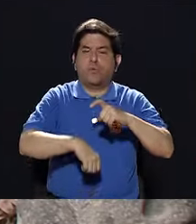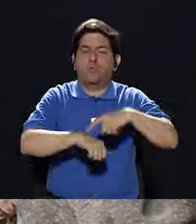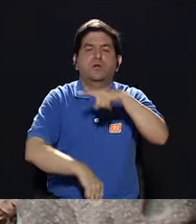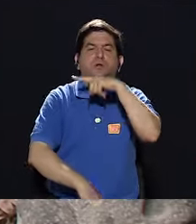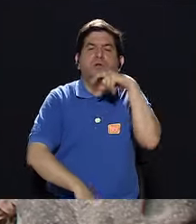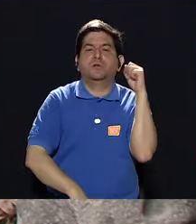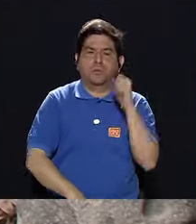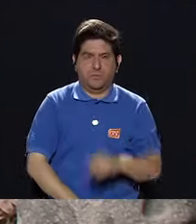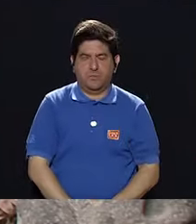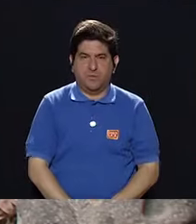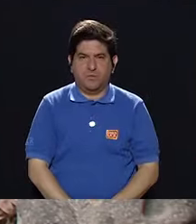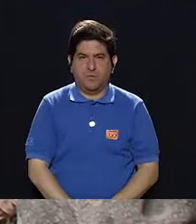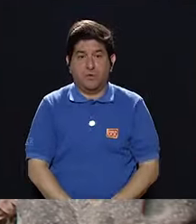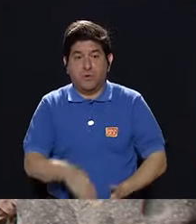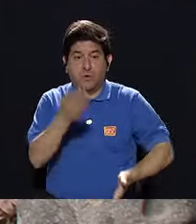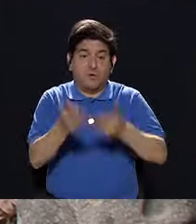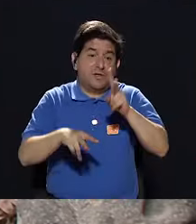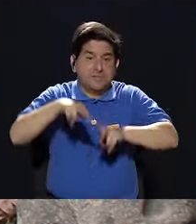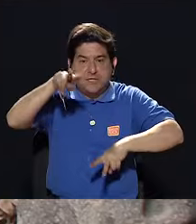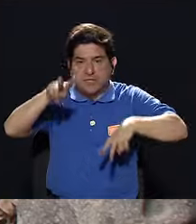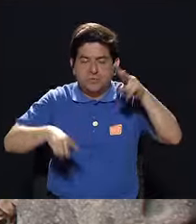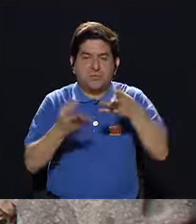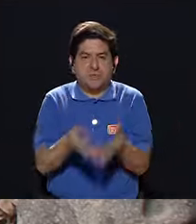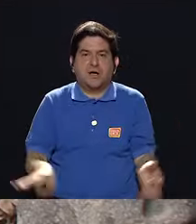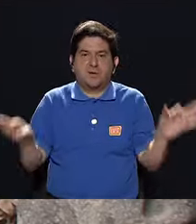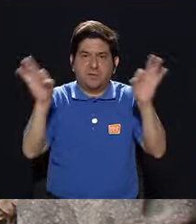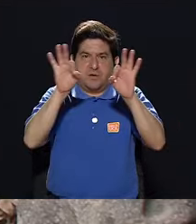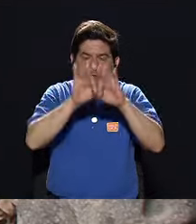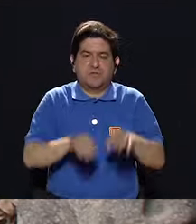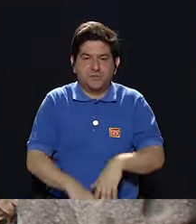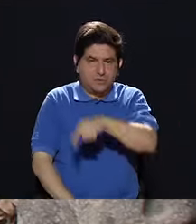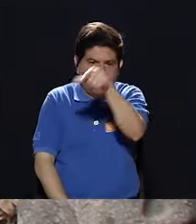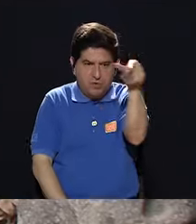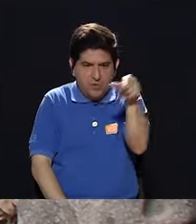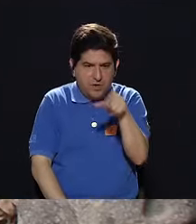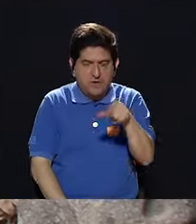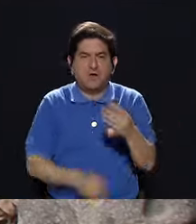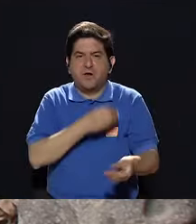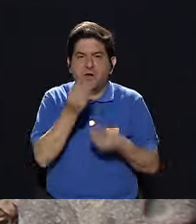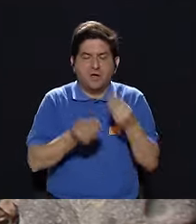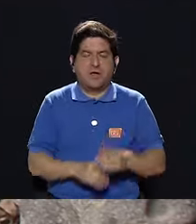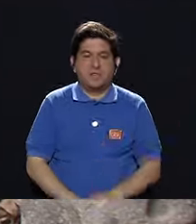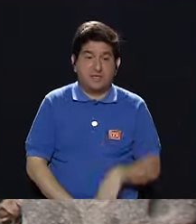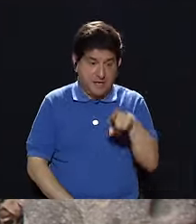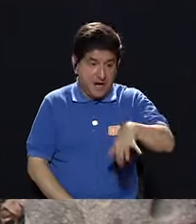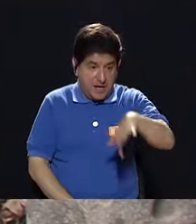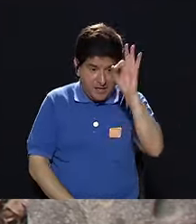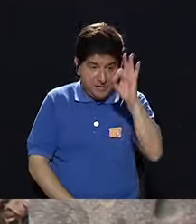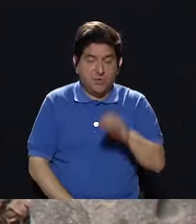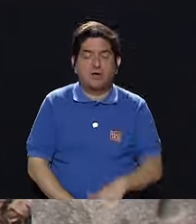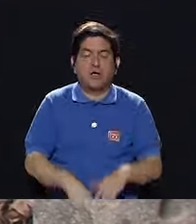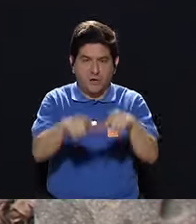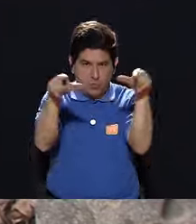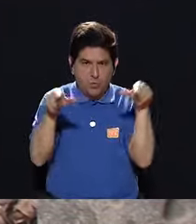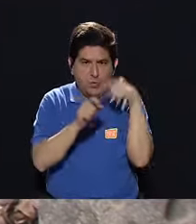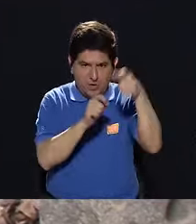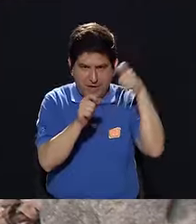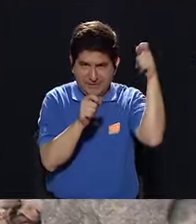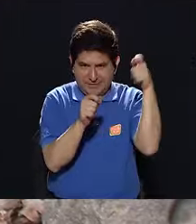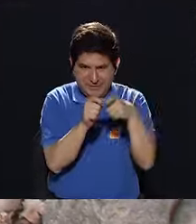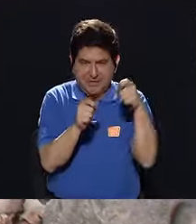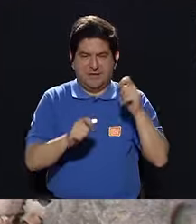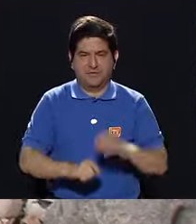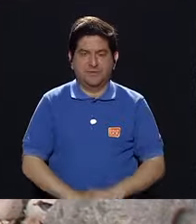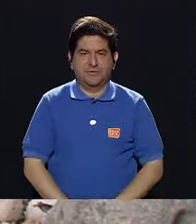seca, donde no haya variaciones importantes en el cauce. Entonces lo que hacemos es, tomamos un punto, tomamos una sección